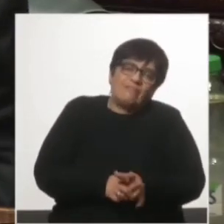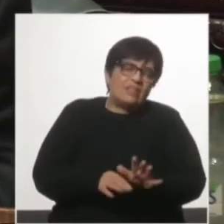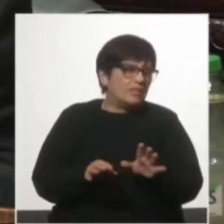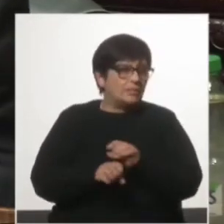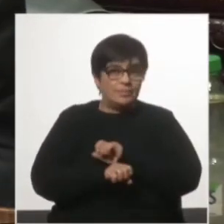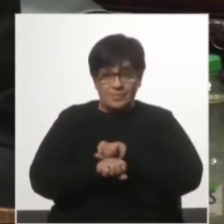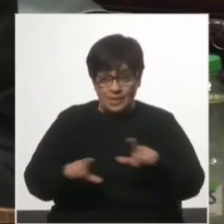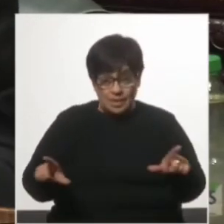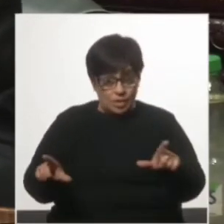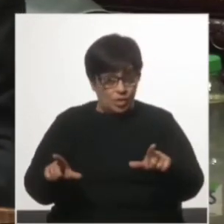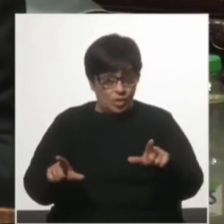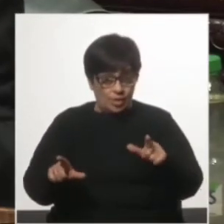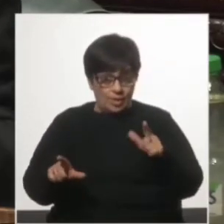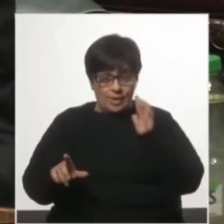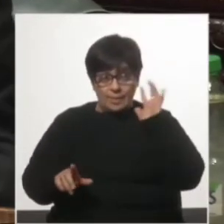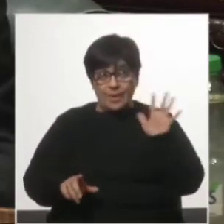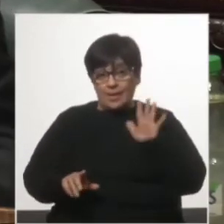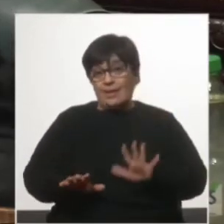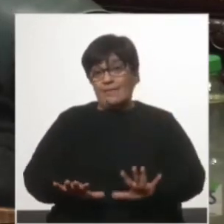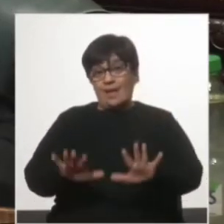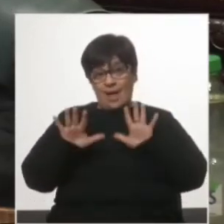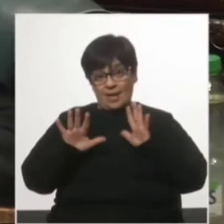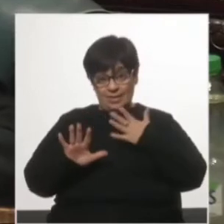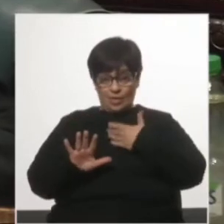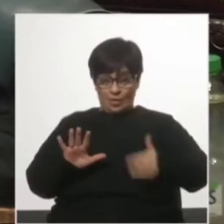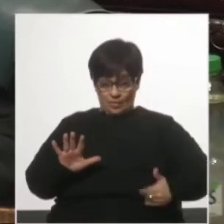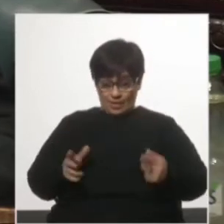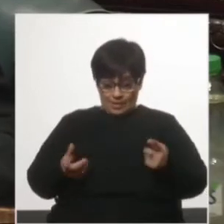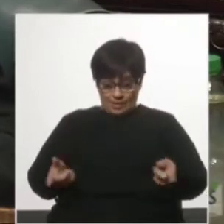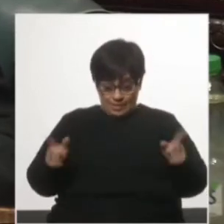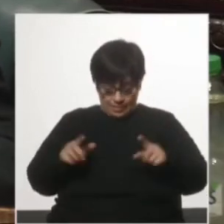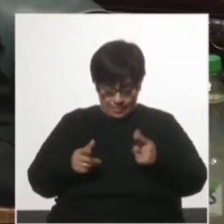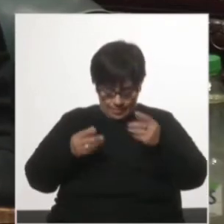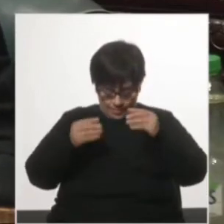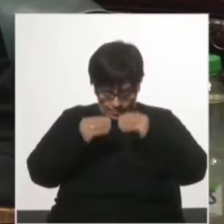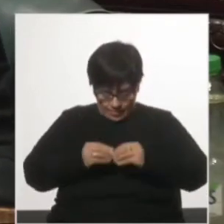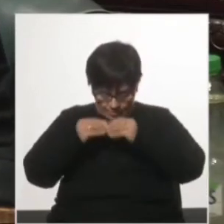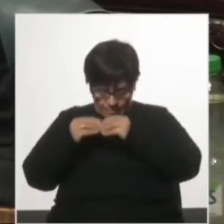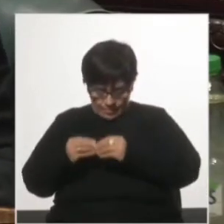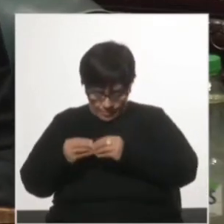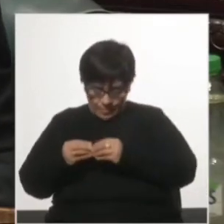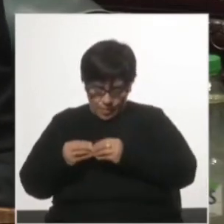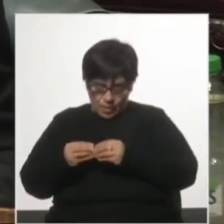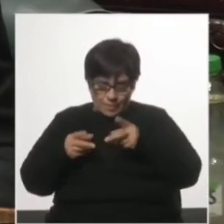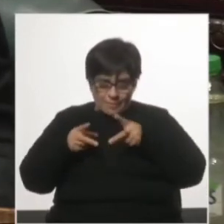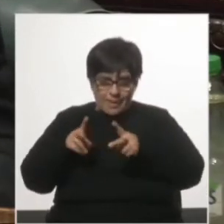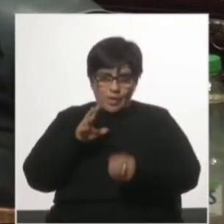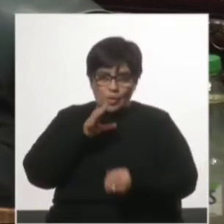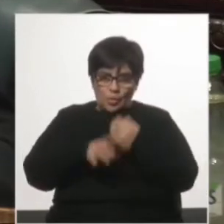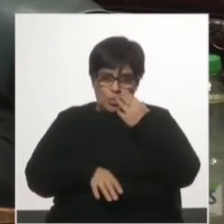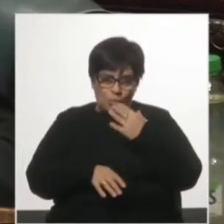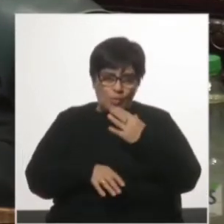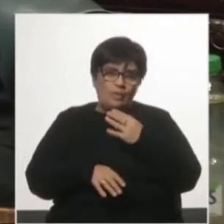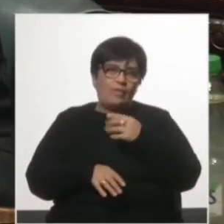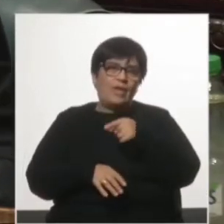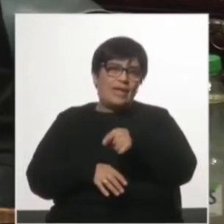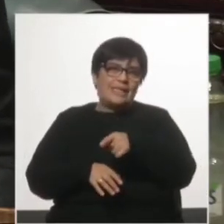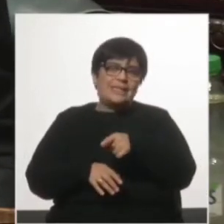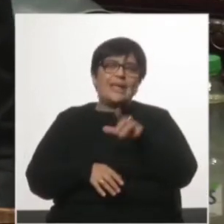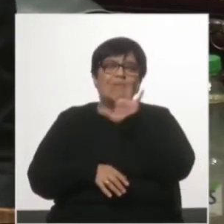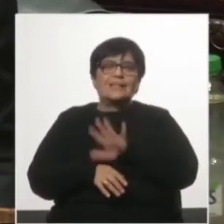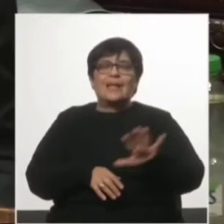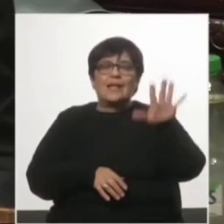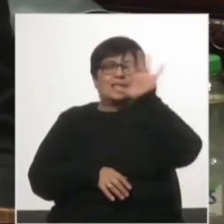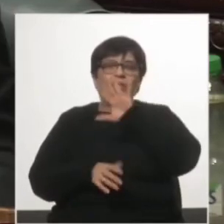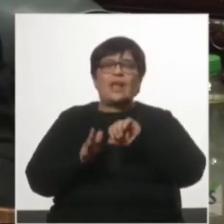que pronosticaba el gobierno, aún después de revisadas las cifras con la nueva metodología de las cuentas nacionales del